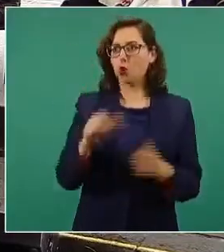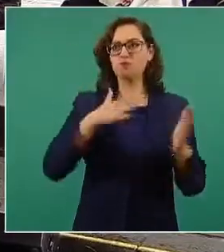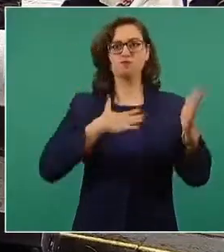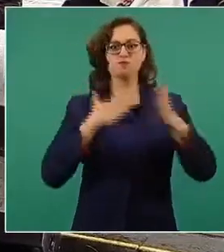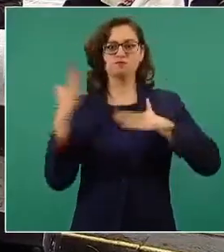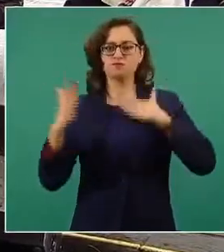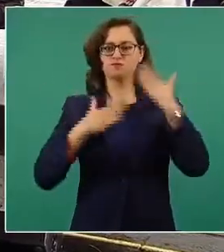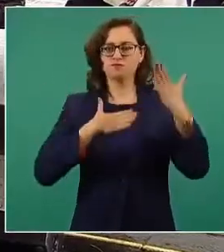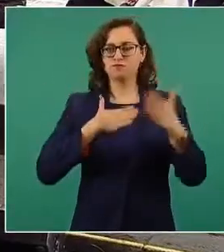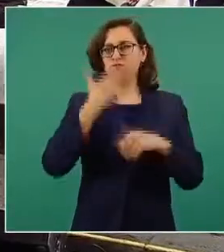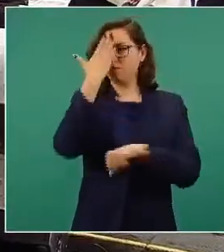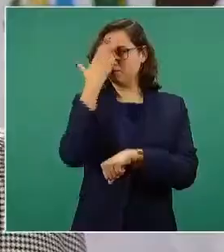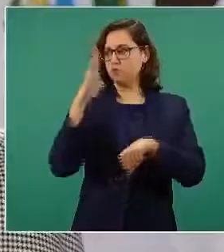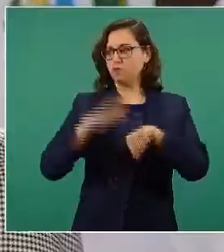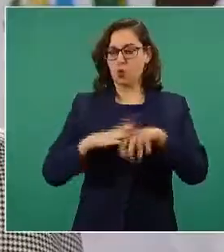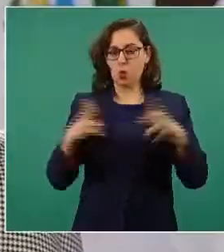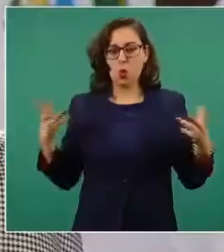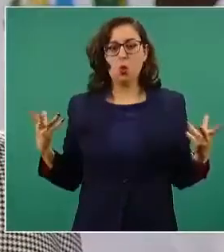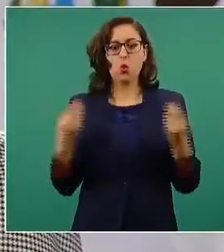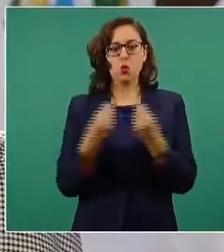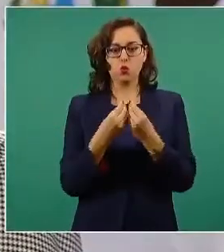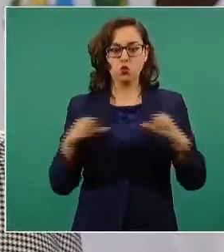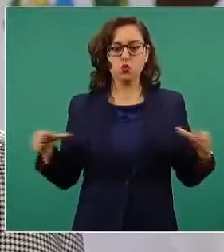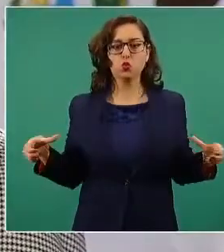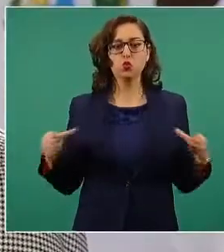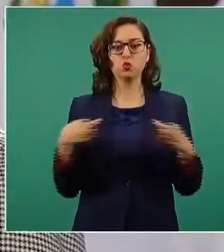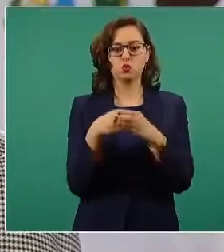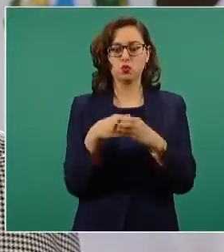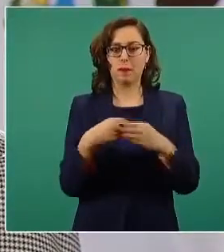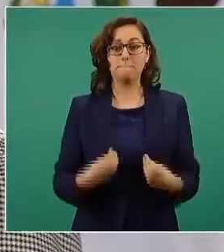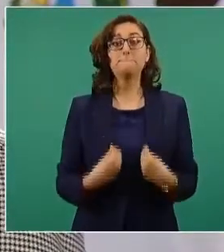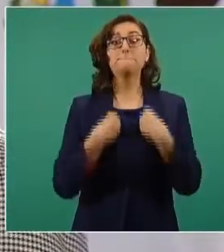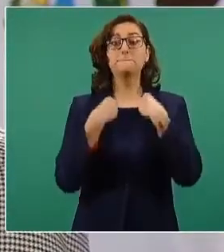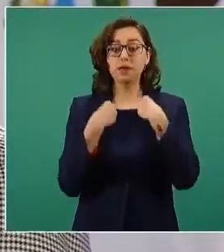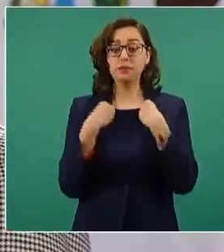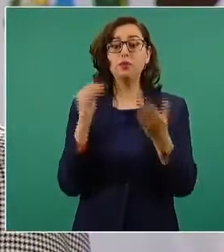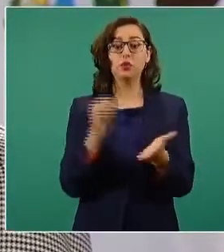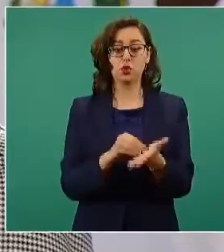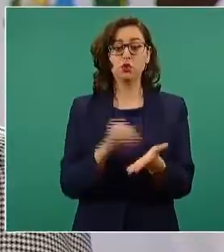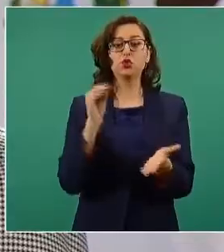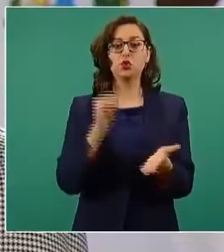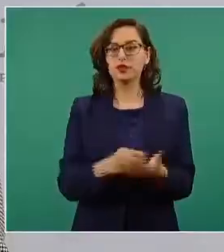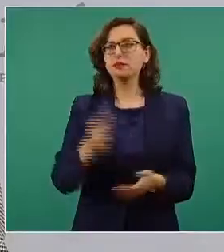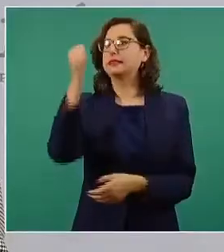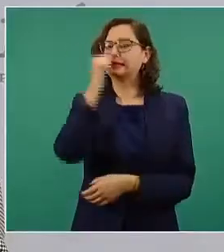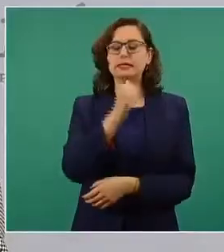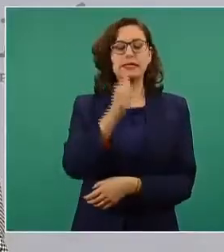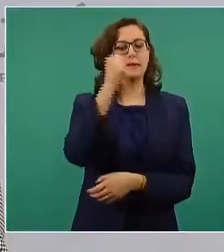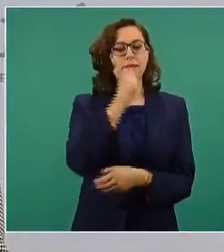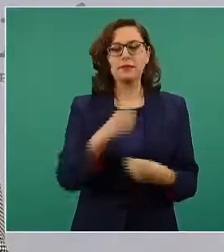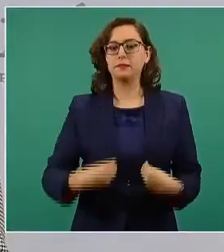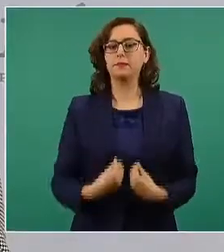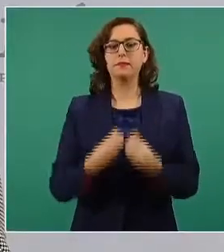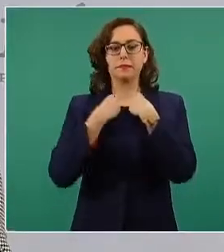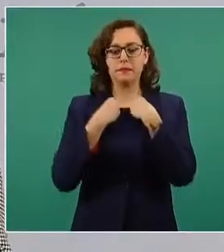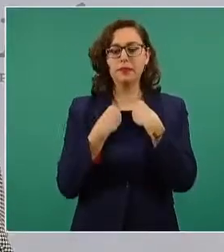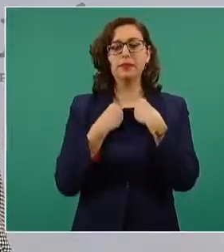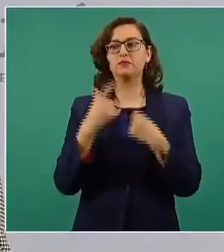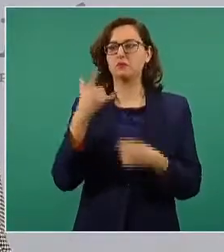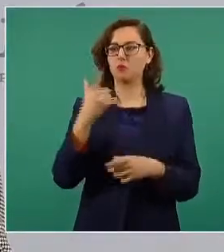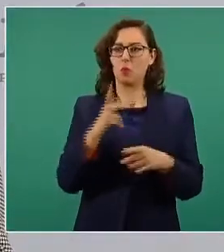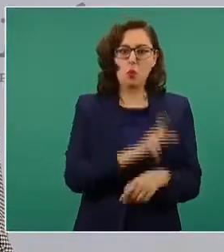memoria colectiva, de la memoria viva, que siempre está viva en las luchas de los